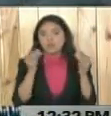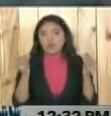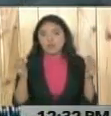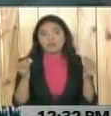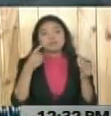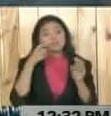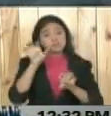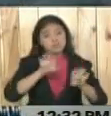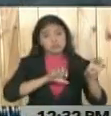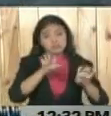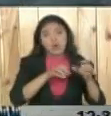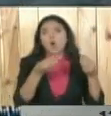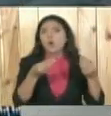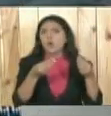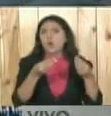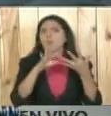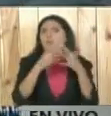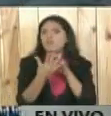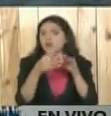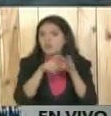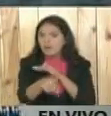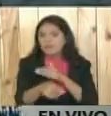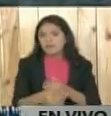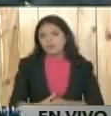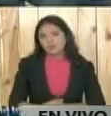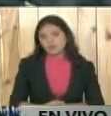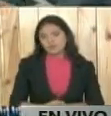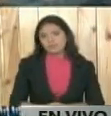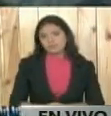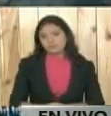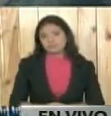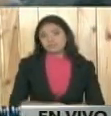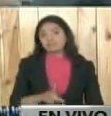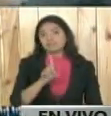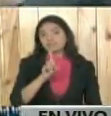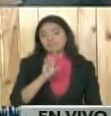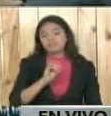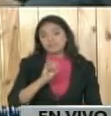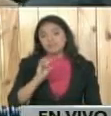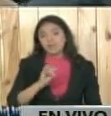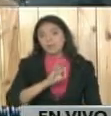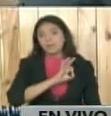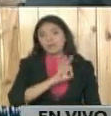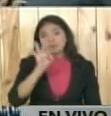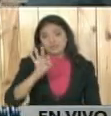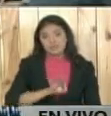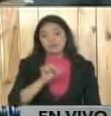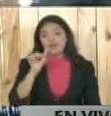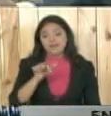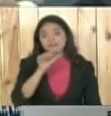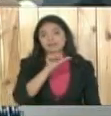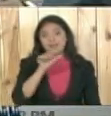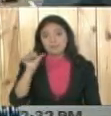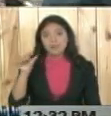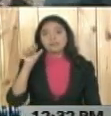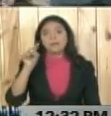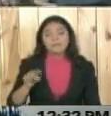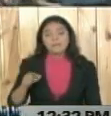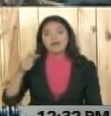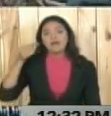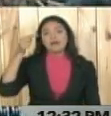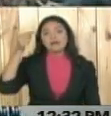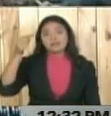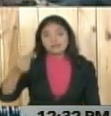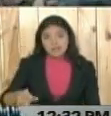hacer balance de cómo va barrio adentro, ¿verdad? 100%. Esta semana vamos a declarar mañana